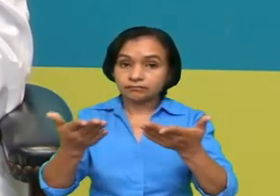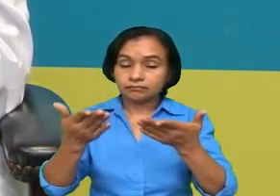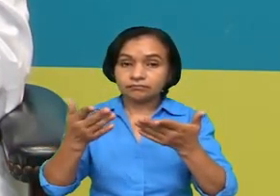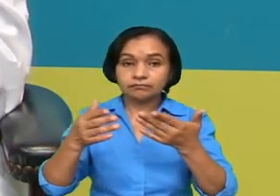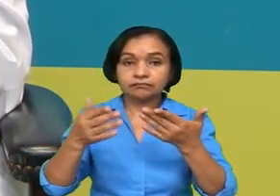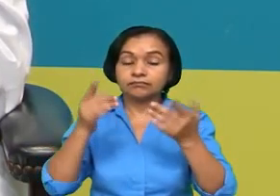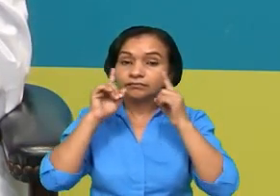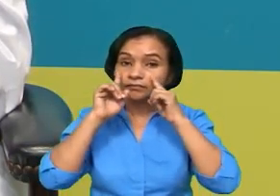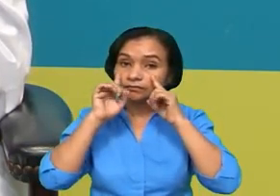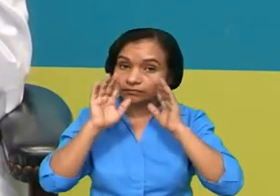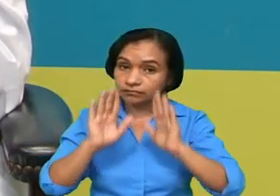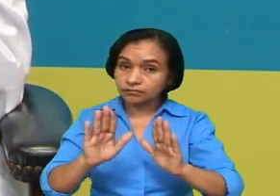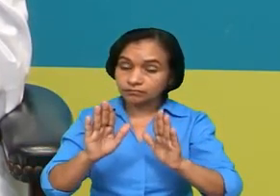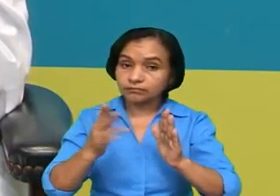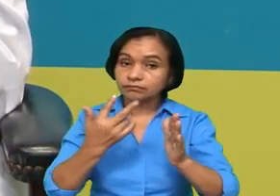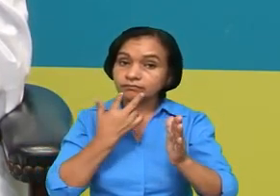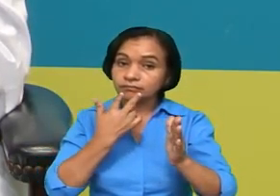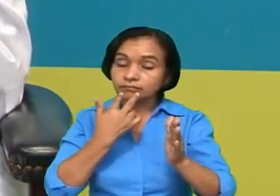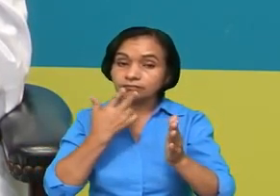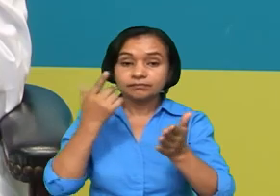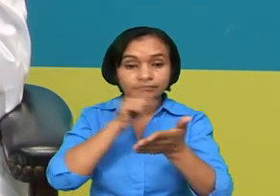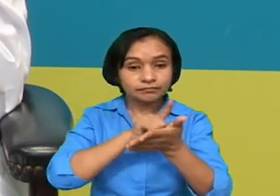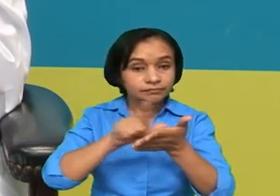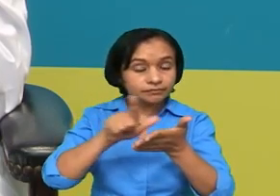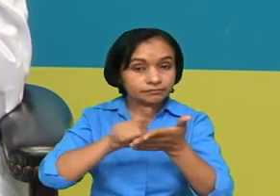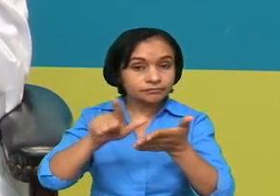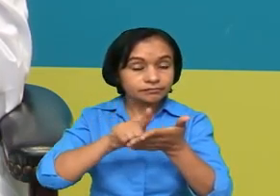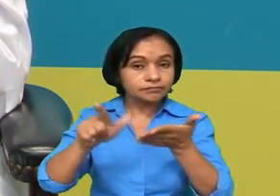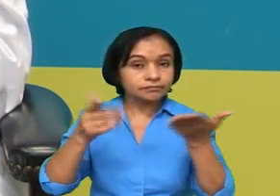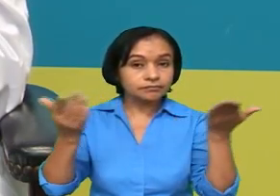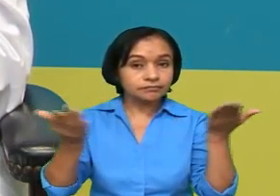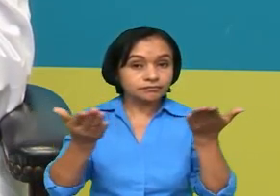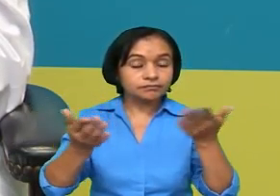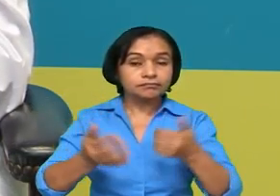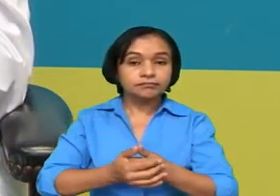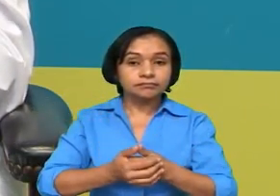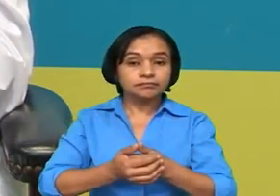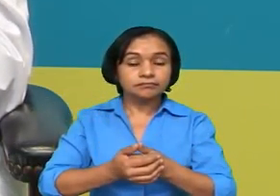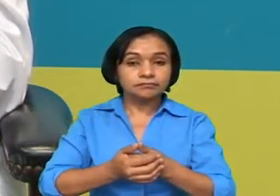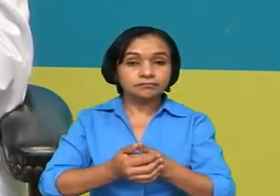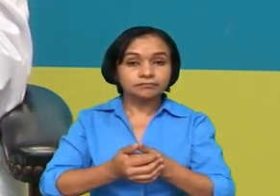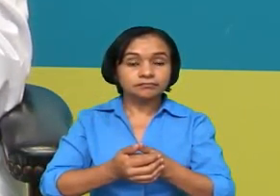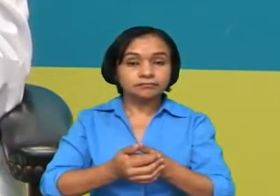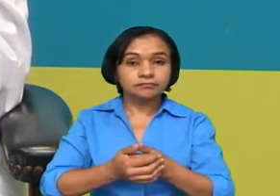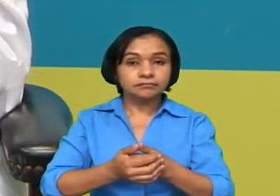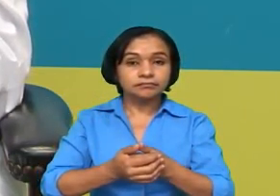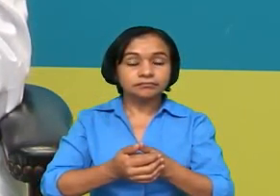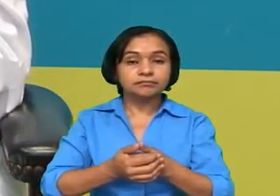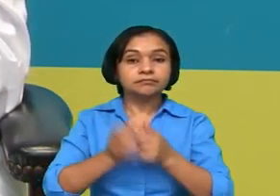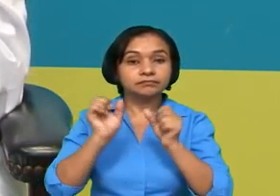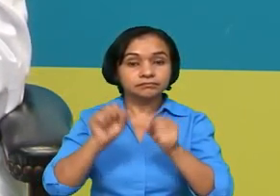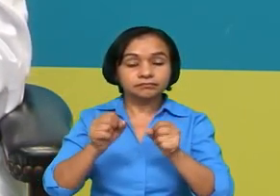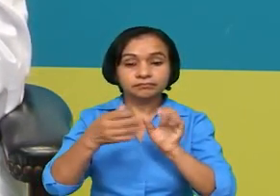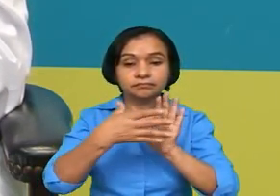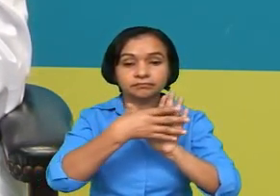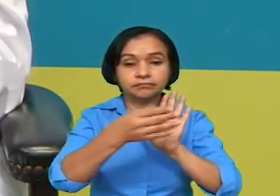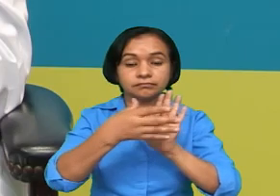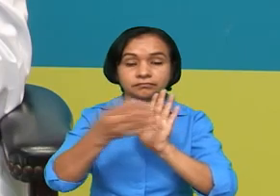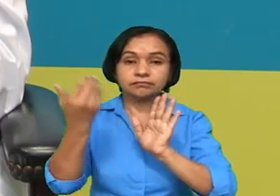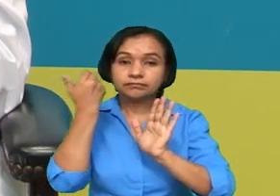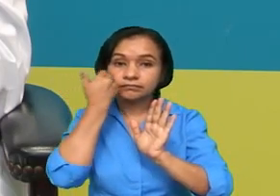debido cuidado, el debido aseo, la higiene, entonces lo que es la bacteria